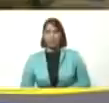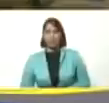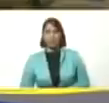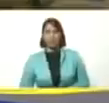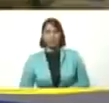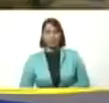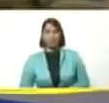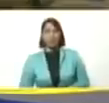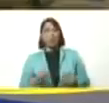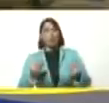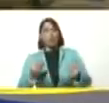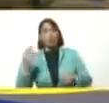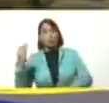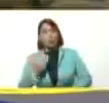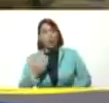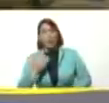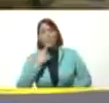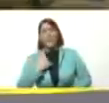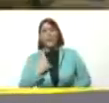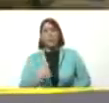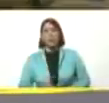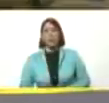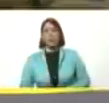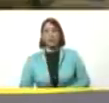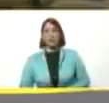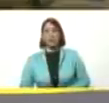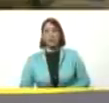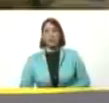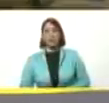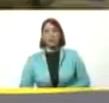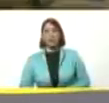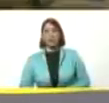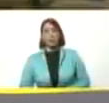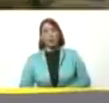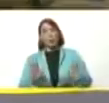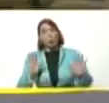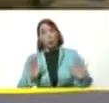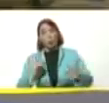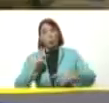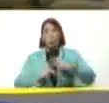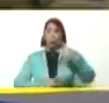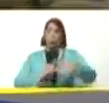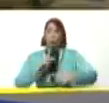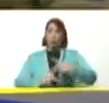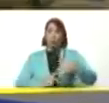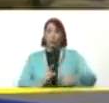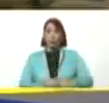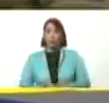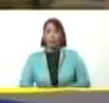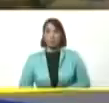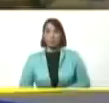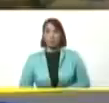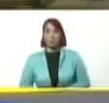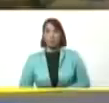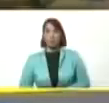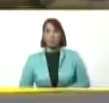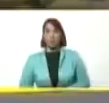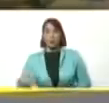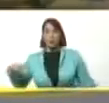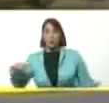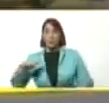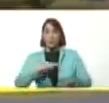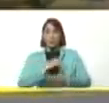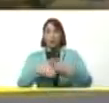Muchos vienen y me dicen, bueno, cuando planificamos el viaje a Venezuela,